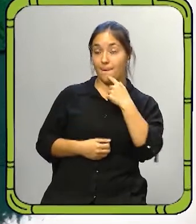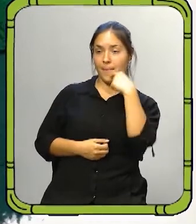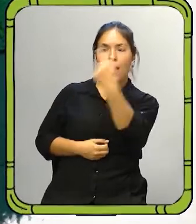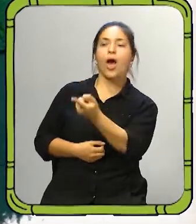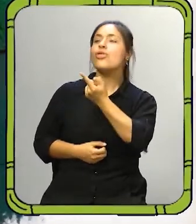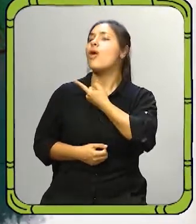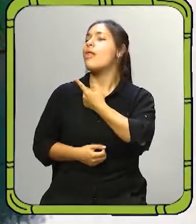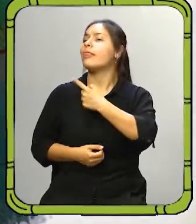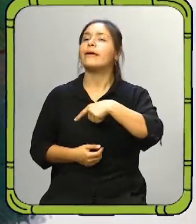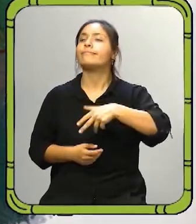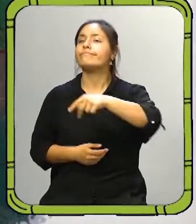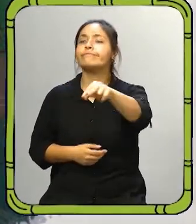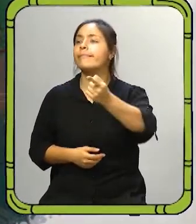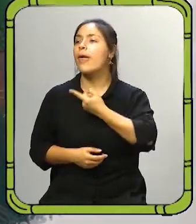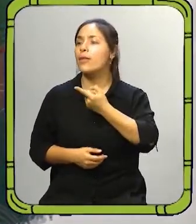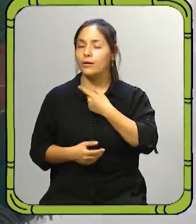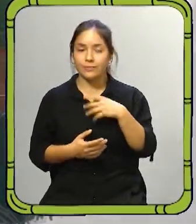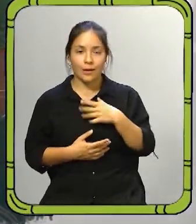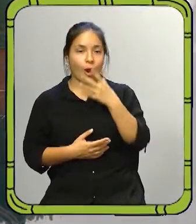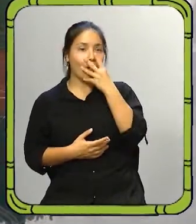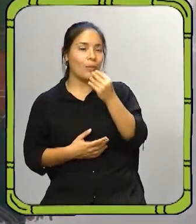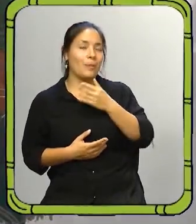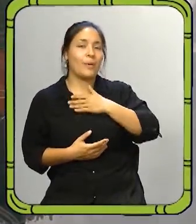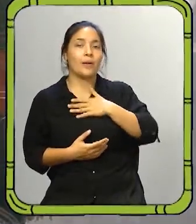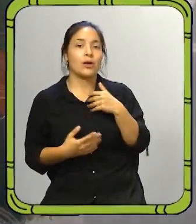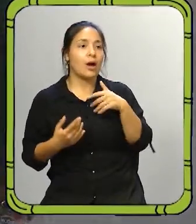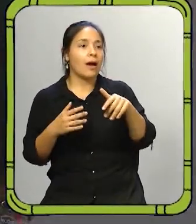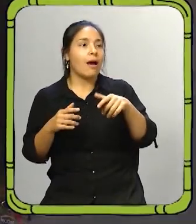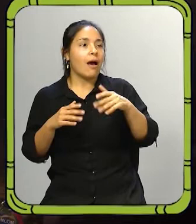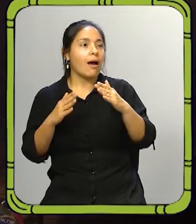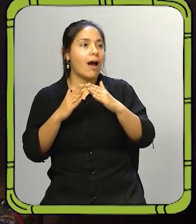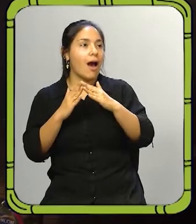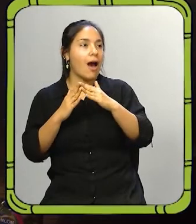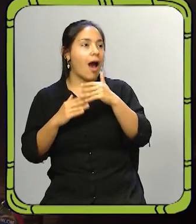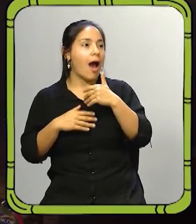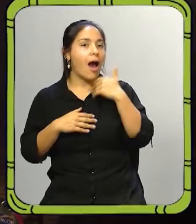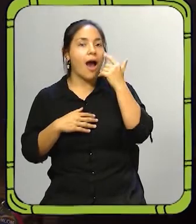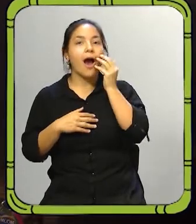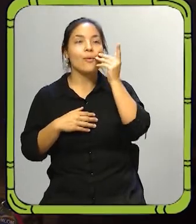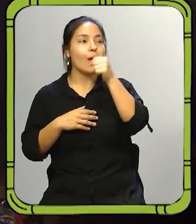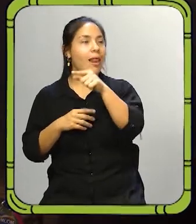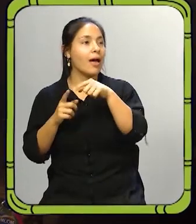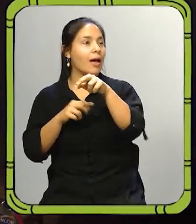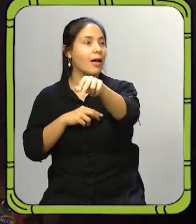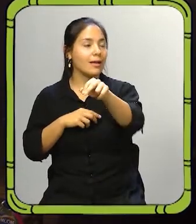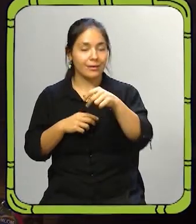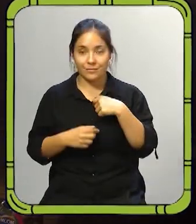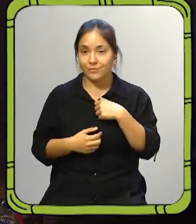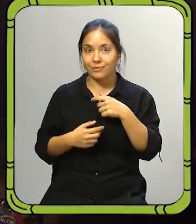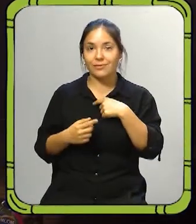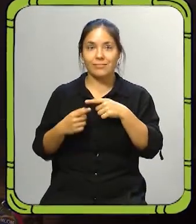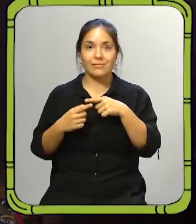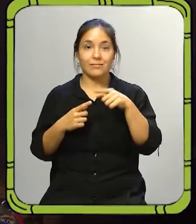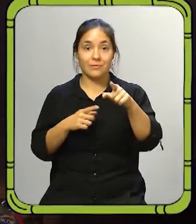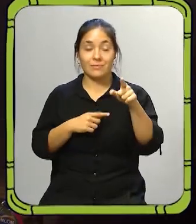sonrisa así como... Y el pobre lobito, imagínate, a la casa de mi abuelita, contestó Rojo. Por su parte, el corazón del lobito